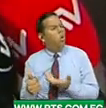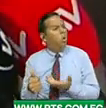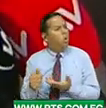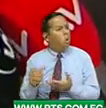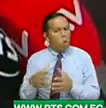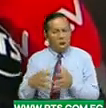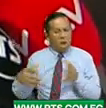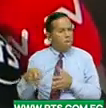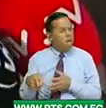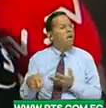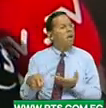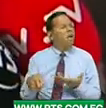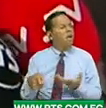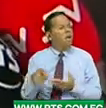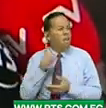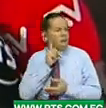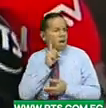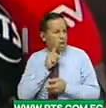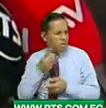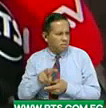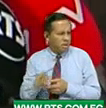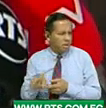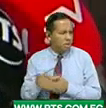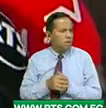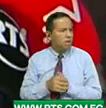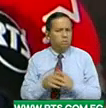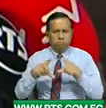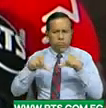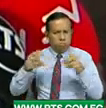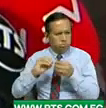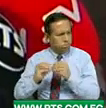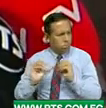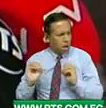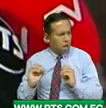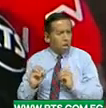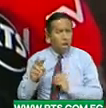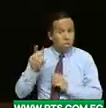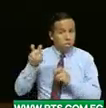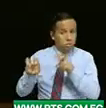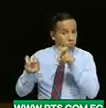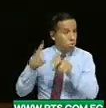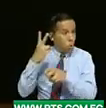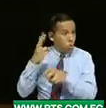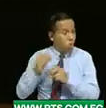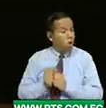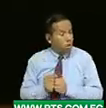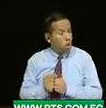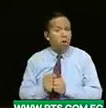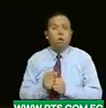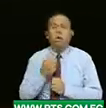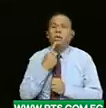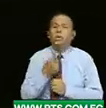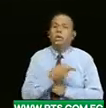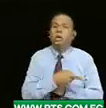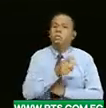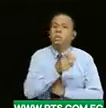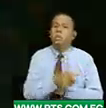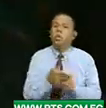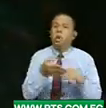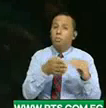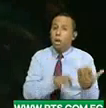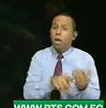Tucson, color negro, sin placas, y que habían sido dos ciudadanos. Daban también a conocer que el fallecido